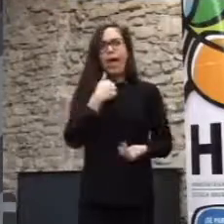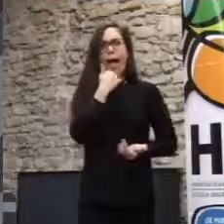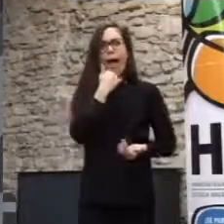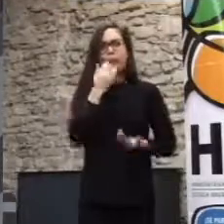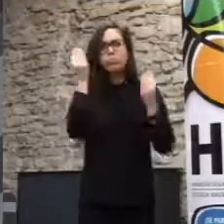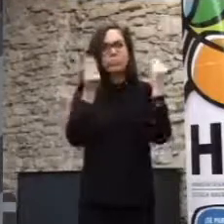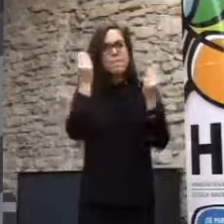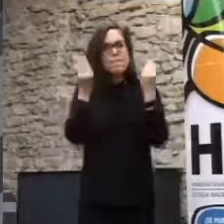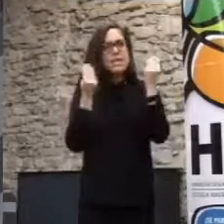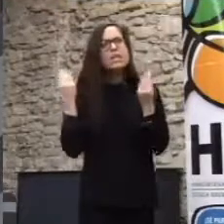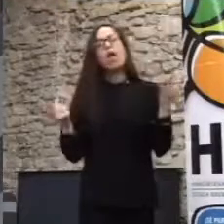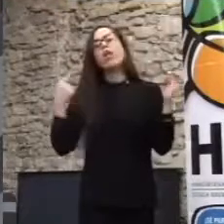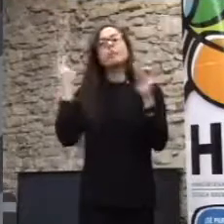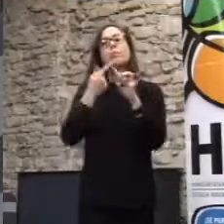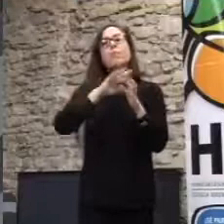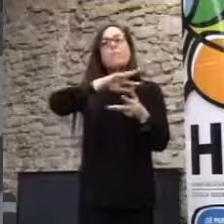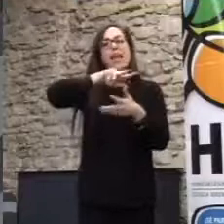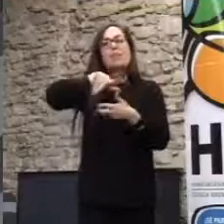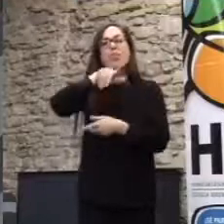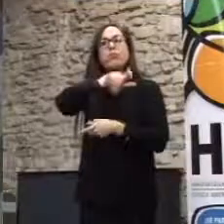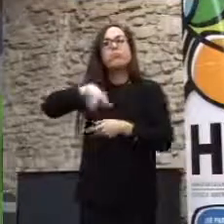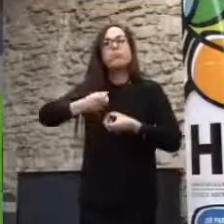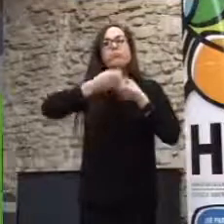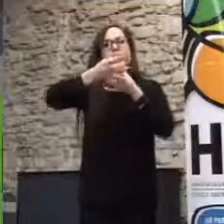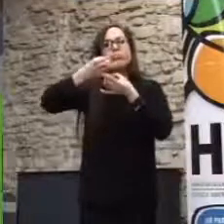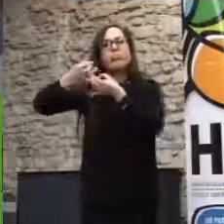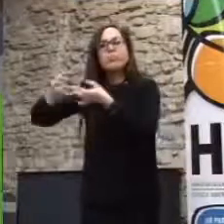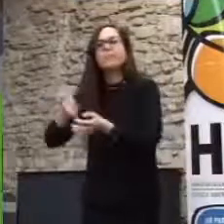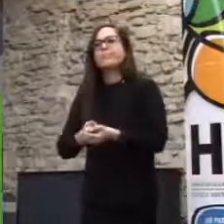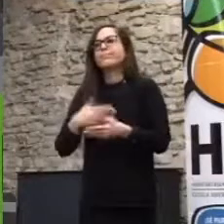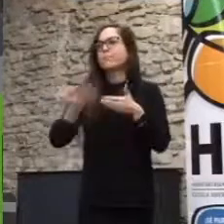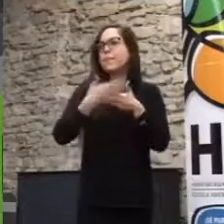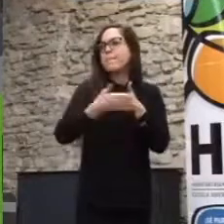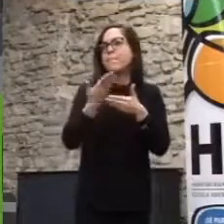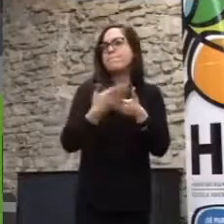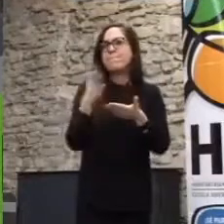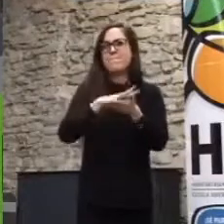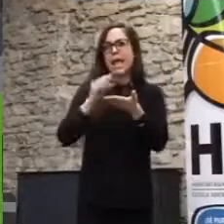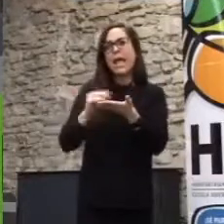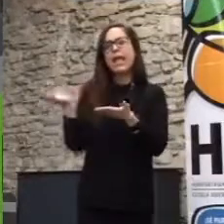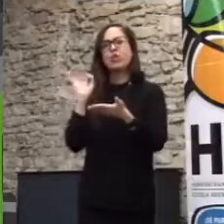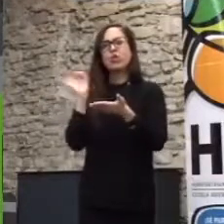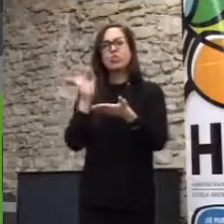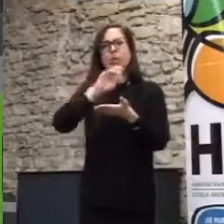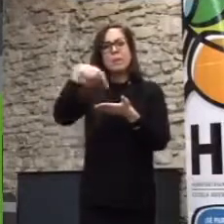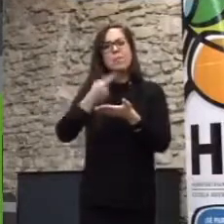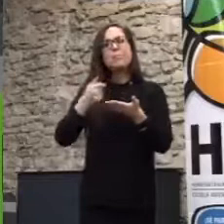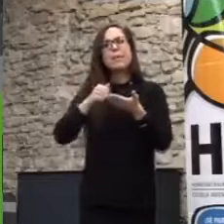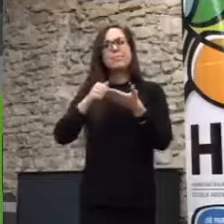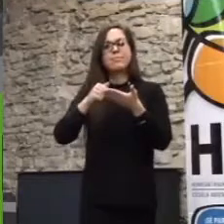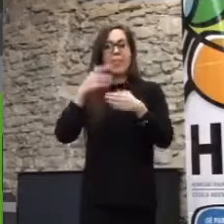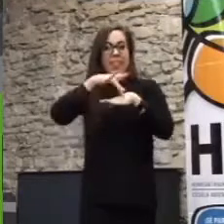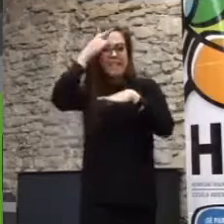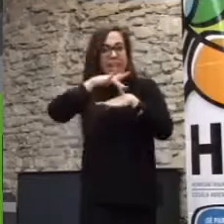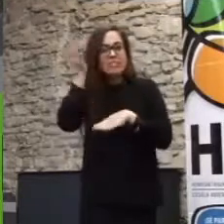bueno, pues seguir haciendo los soportes, el informe del soporte papel o el soporte web con el interés que